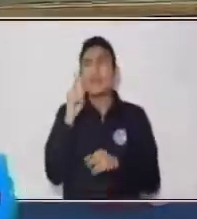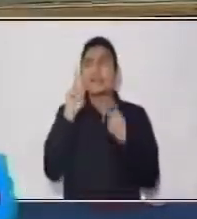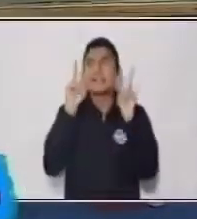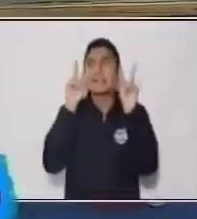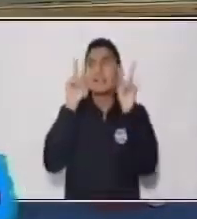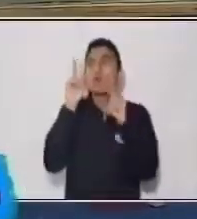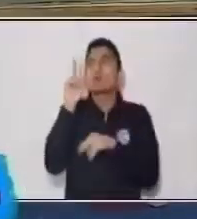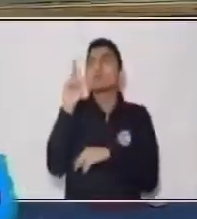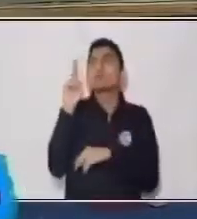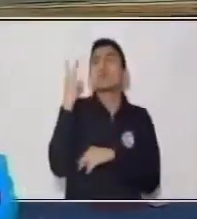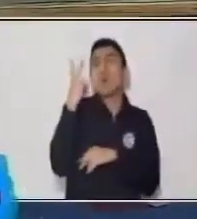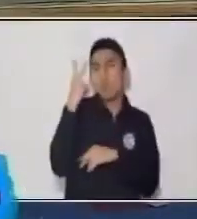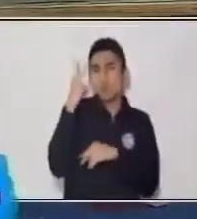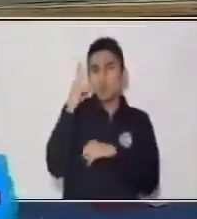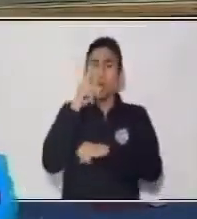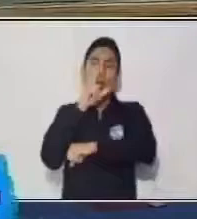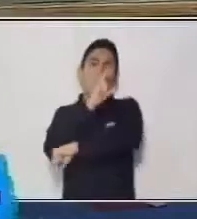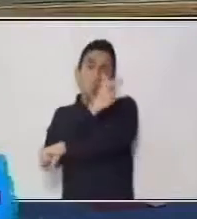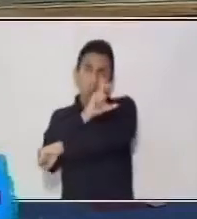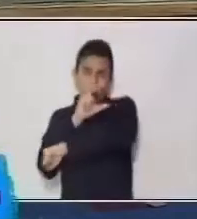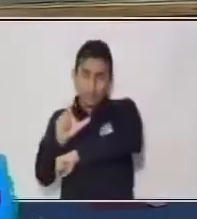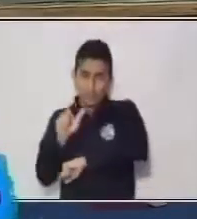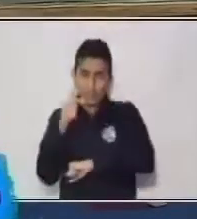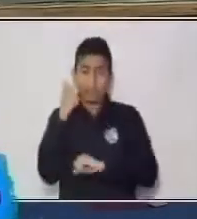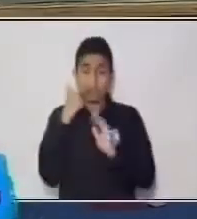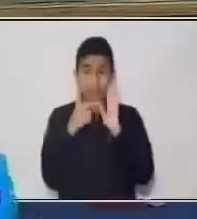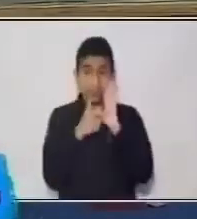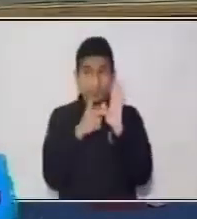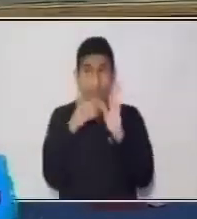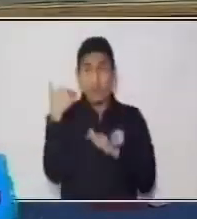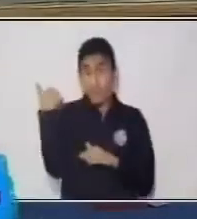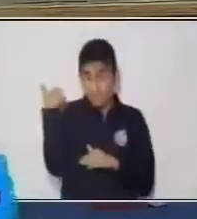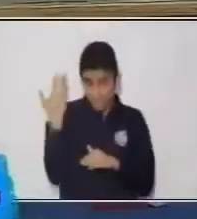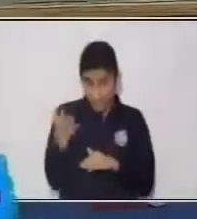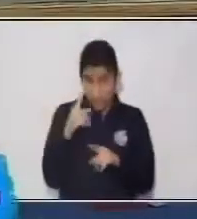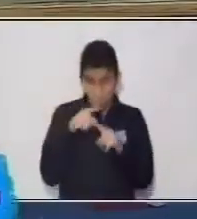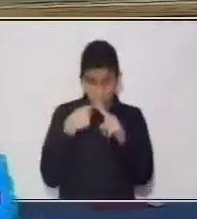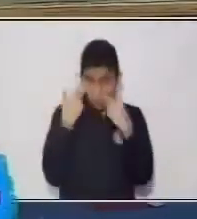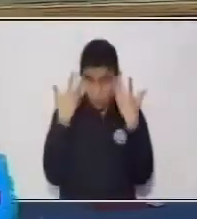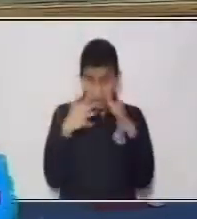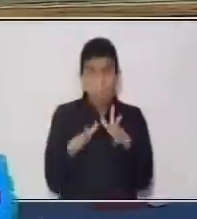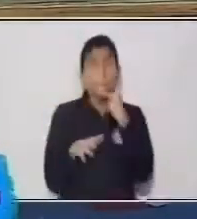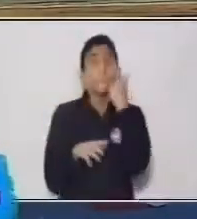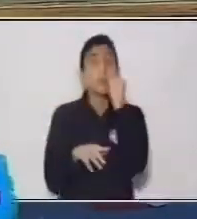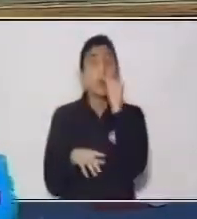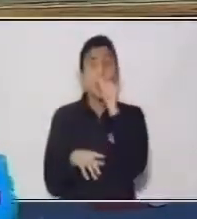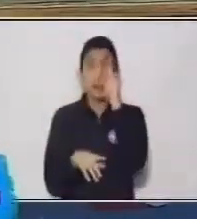Vuh. Y fíjate que cuando Ixquic quedó embarazada,